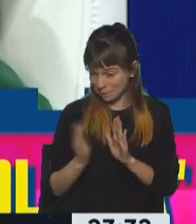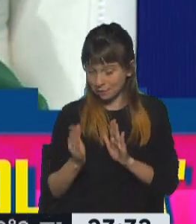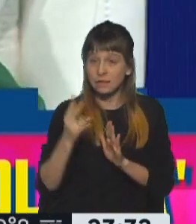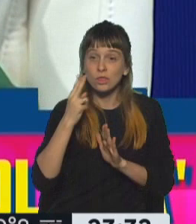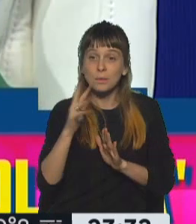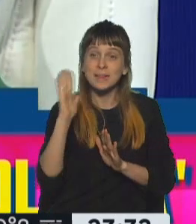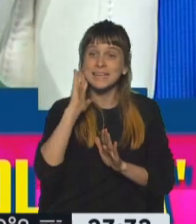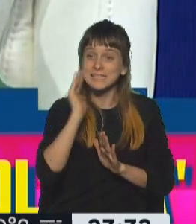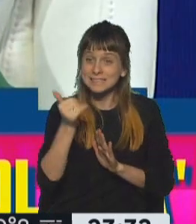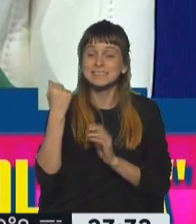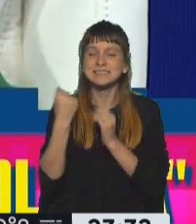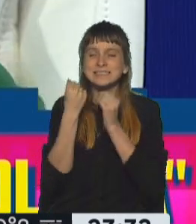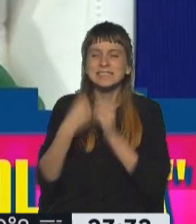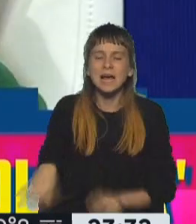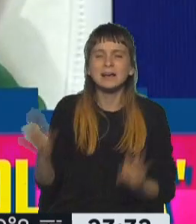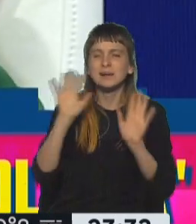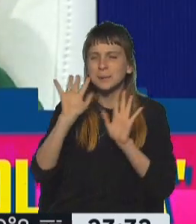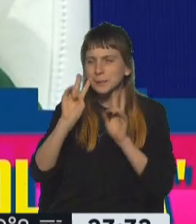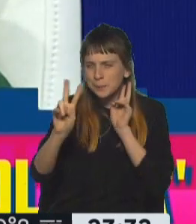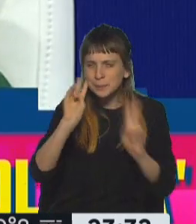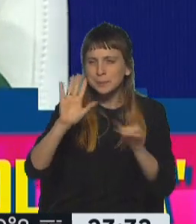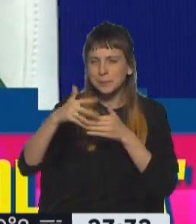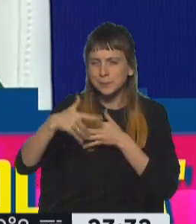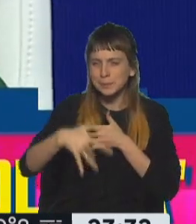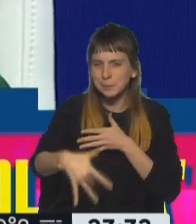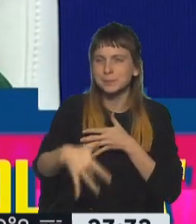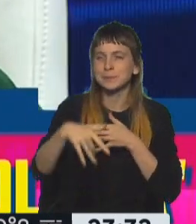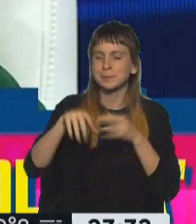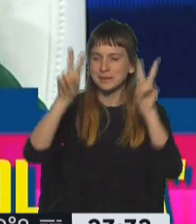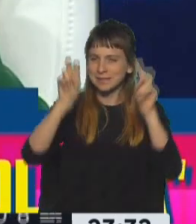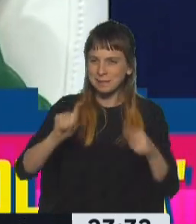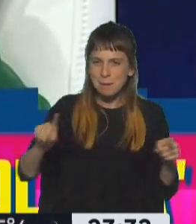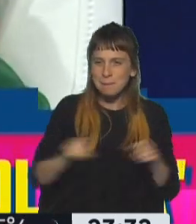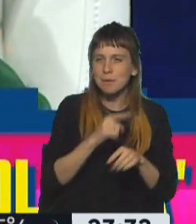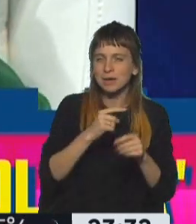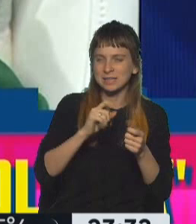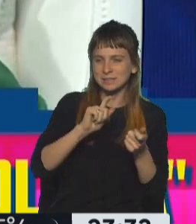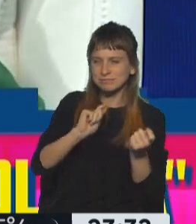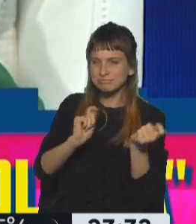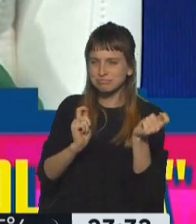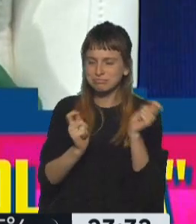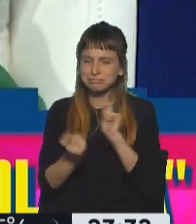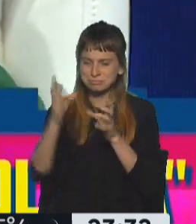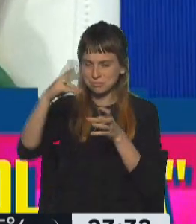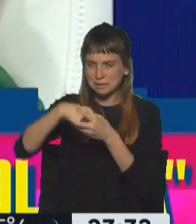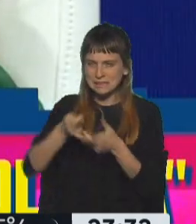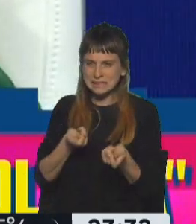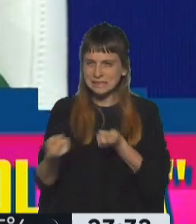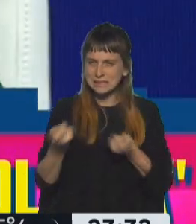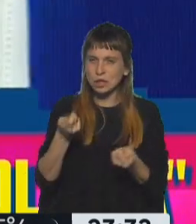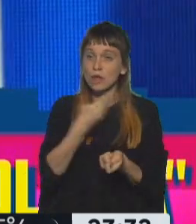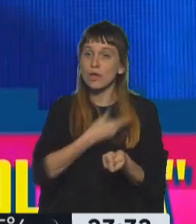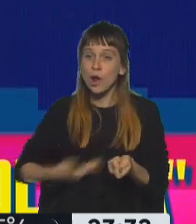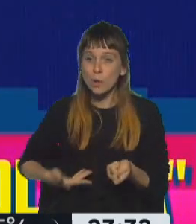habido atisbos de una judicialización creciente de la política y de la gestión de gobierno, fundamentalmente